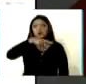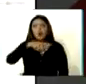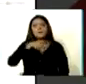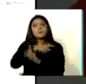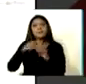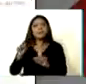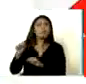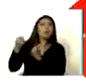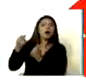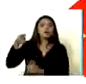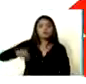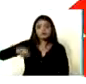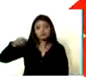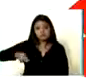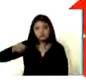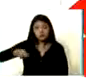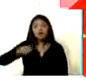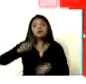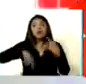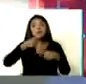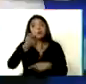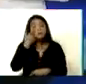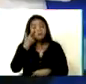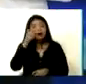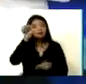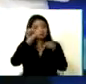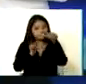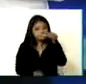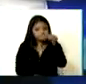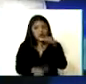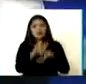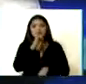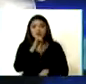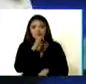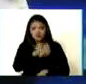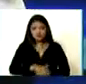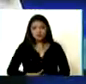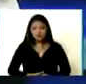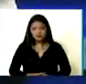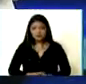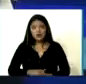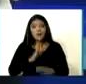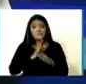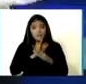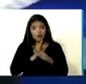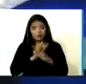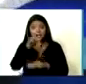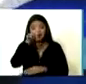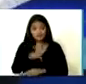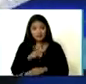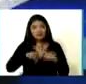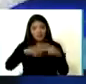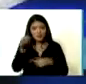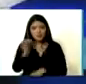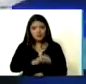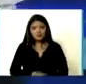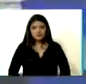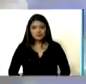Tribunal Supremo de Justicia. Después vamos a ver, por supuesto, más detalles sobre esta información. Vamos a una pausa en la pauta de hoy y ya volvemos.